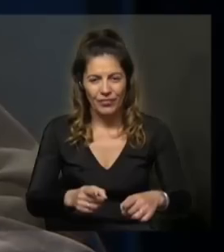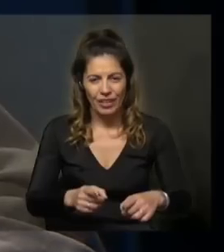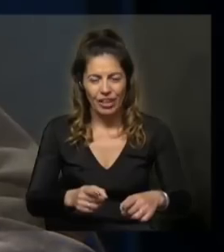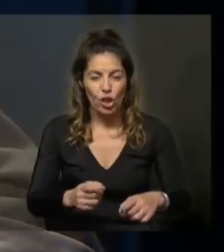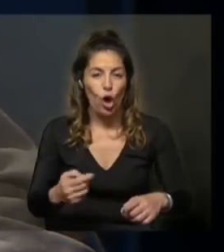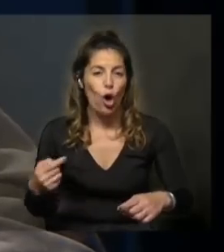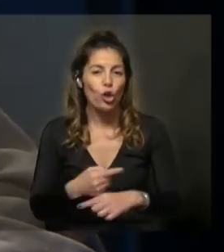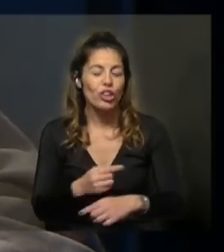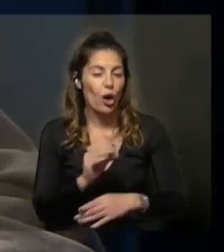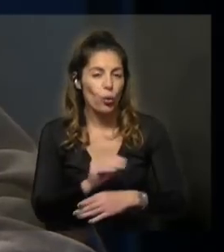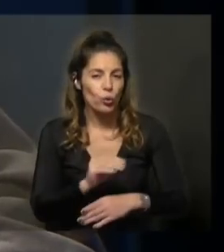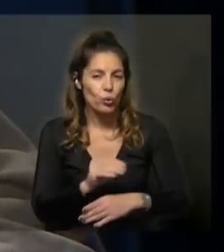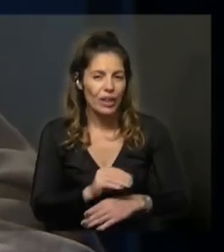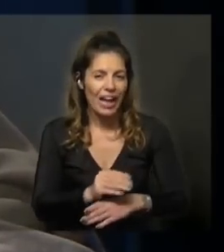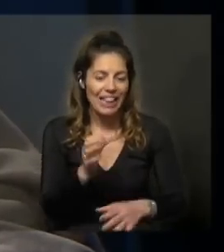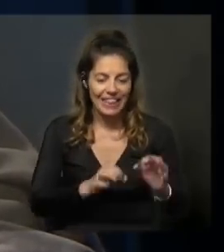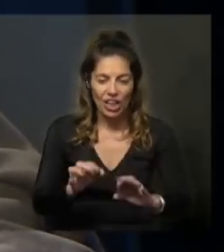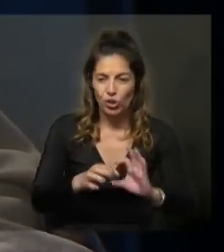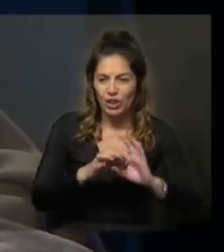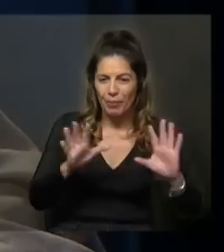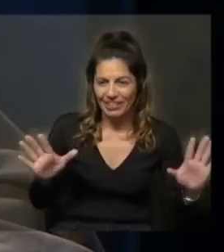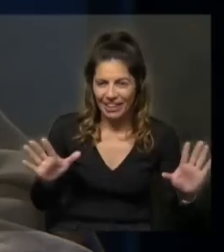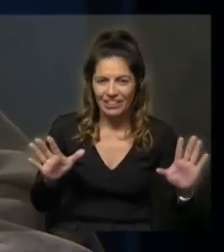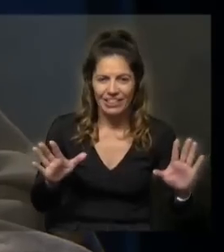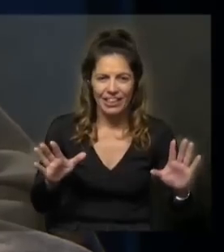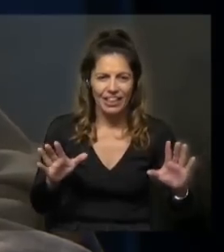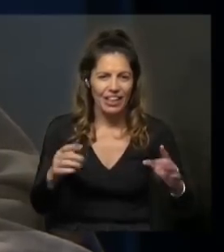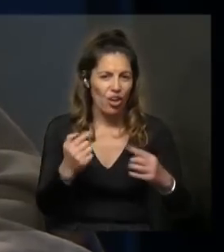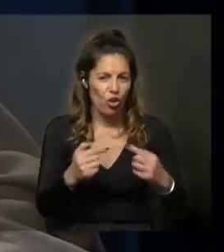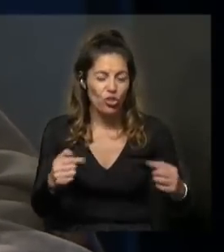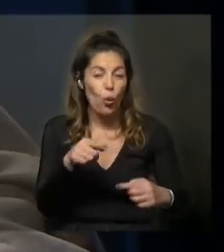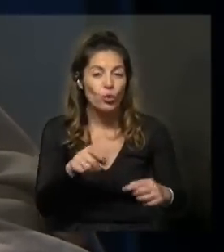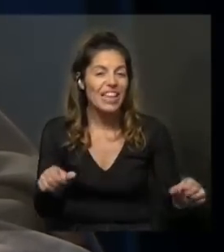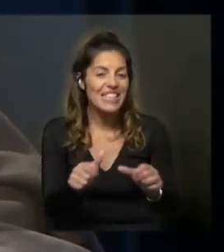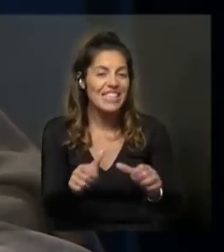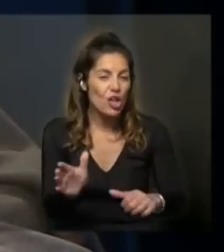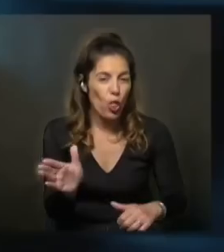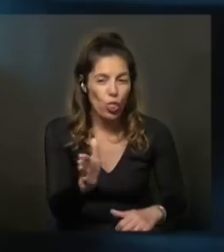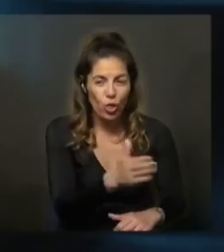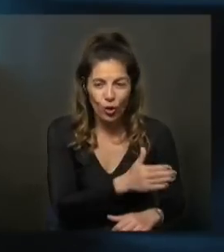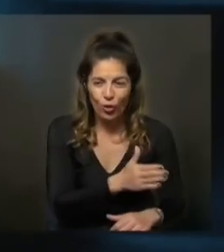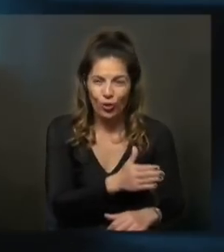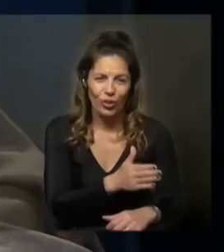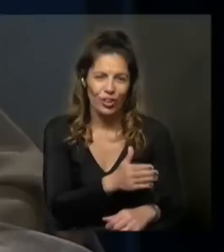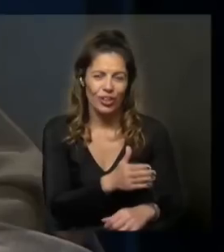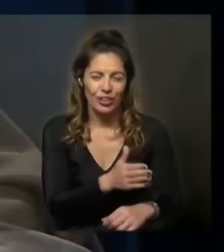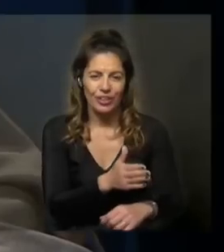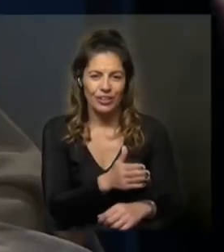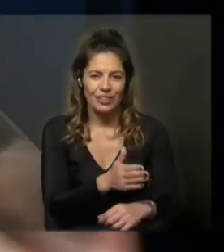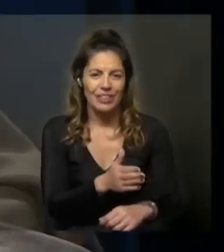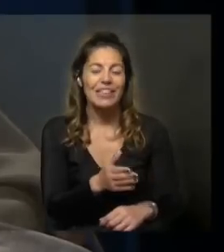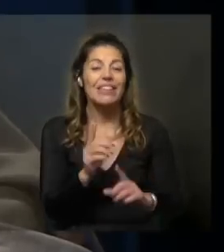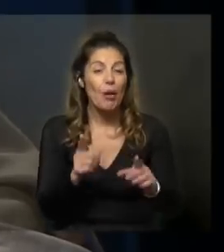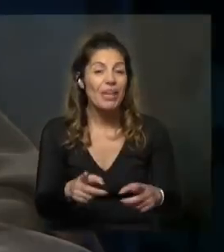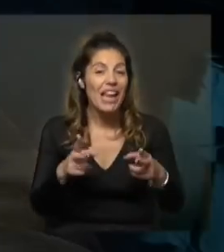contracultural el café con ser el teatro independiente este ustedes hicieron todo eso no este y